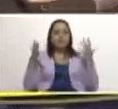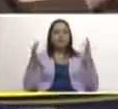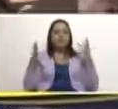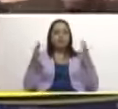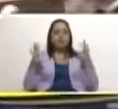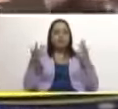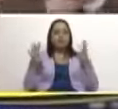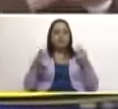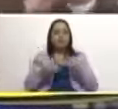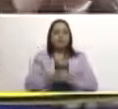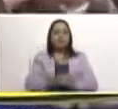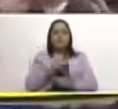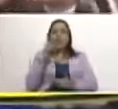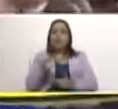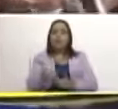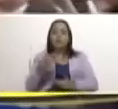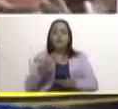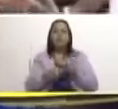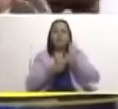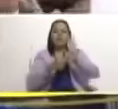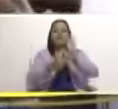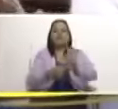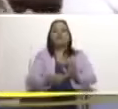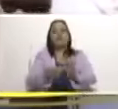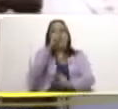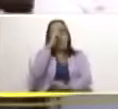Y reivindicar lo que hoy